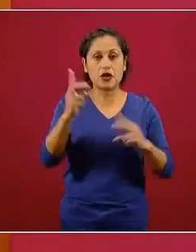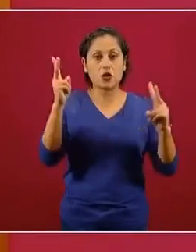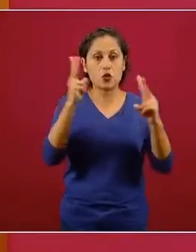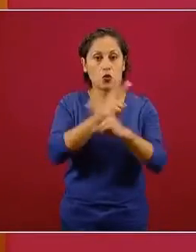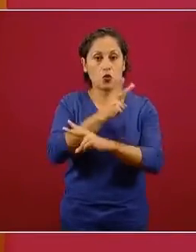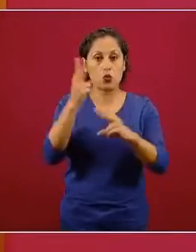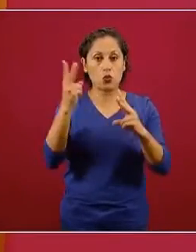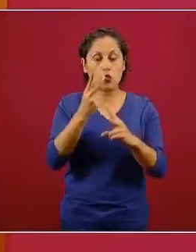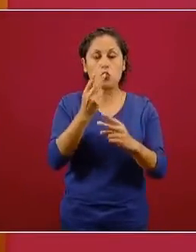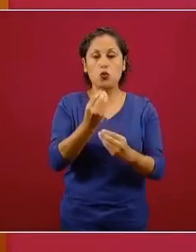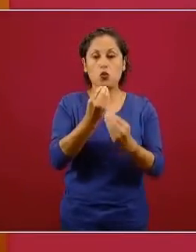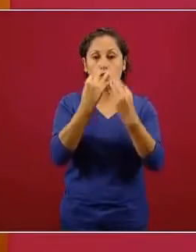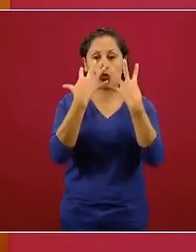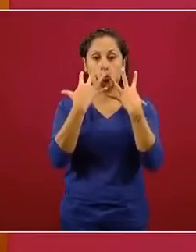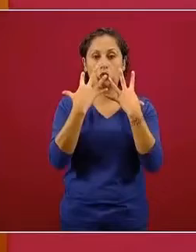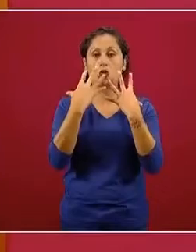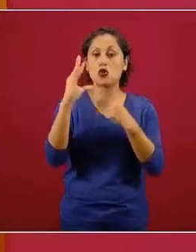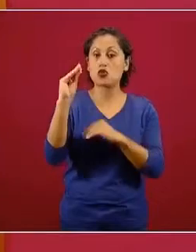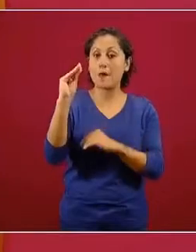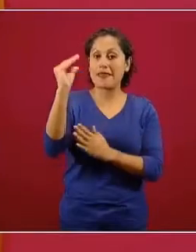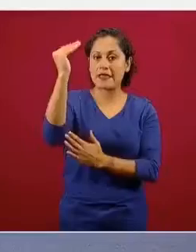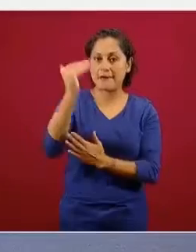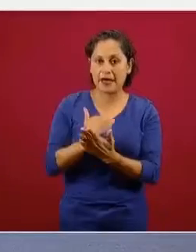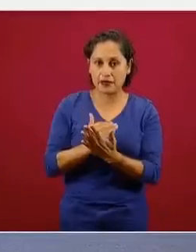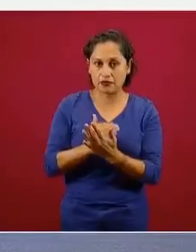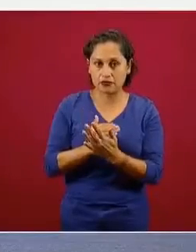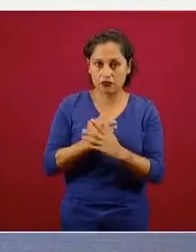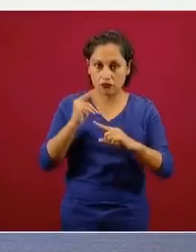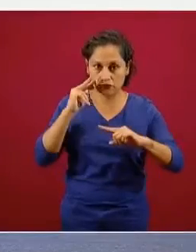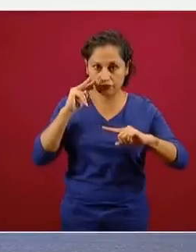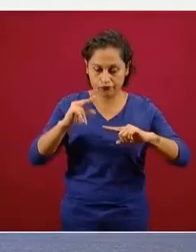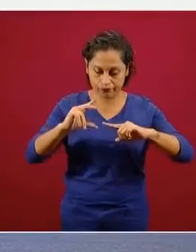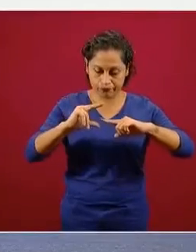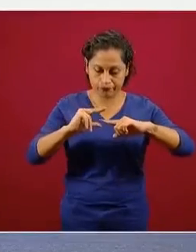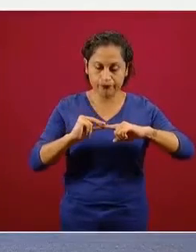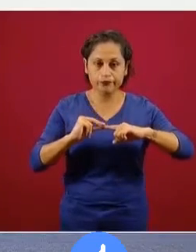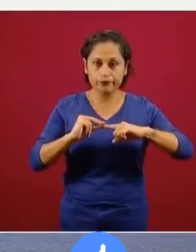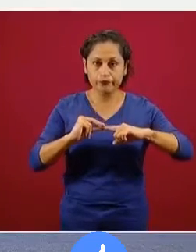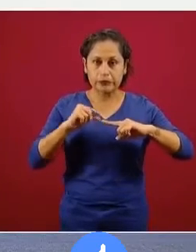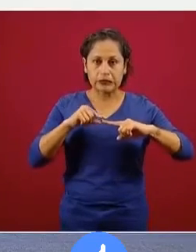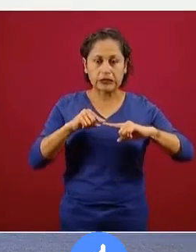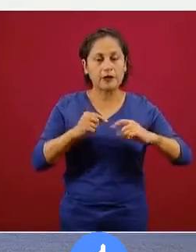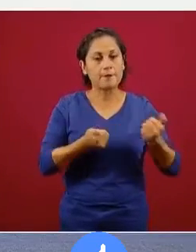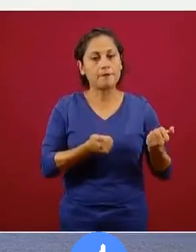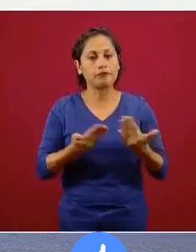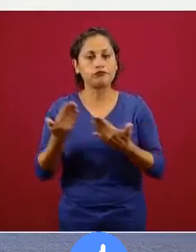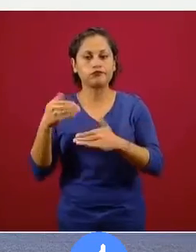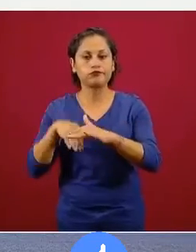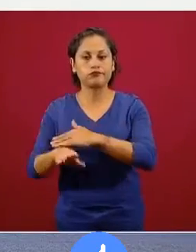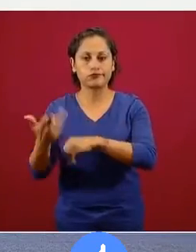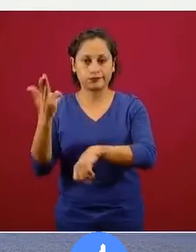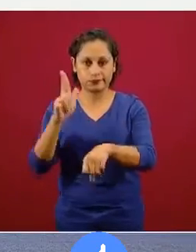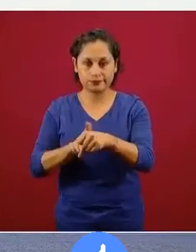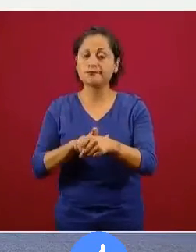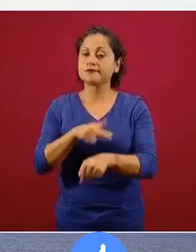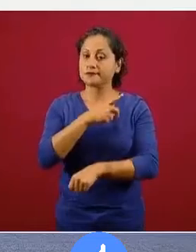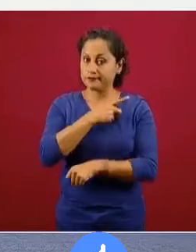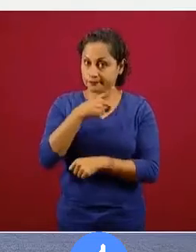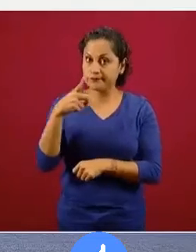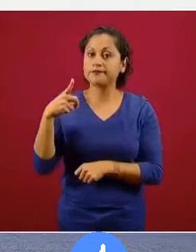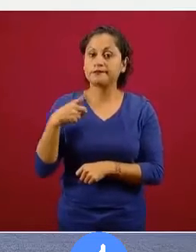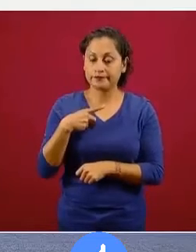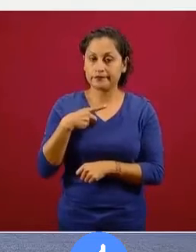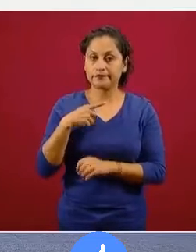la sangre arterial es menor a 90, la persona debe ser hospitalizada, no